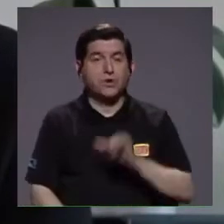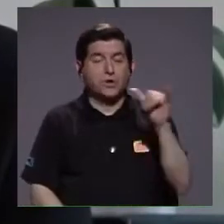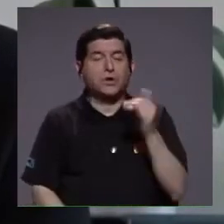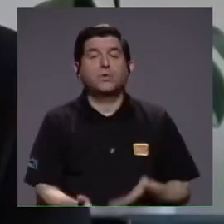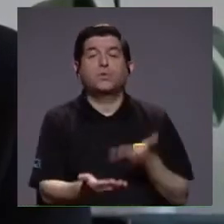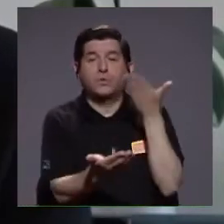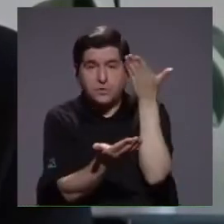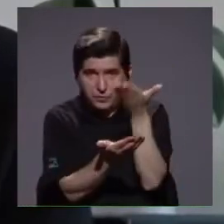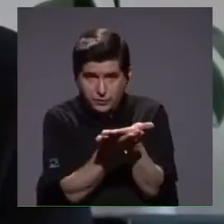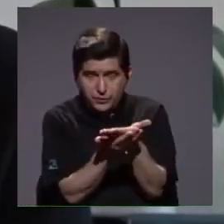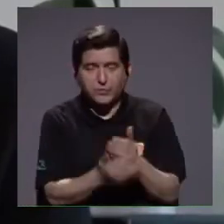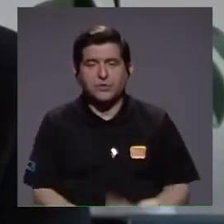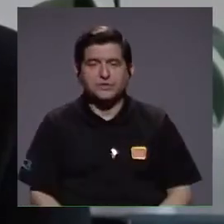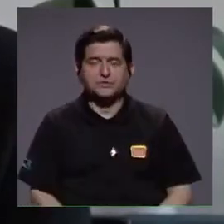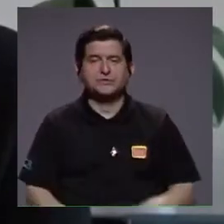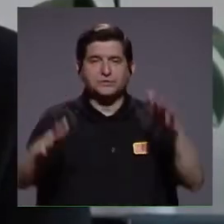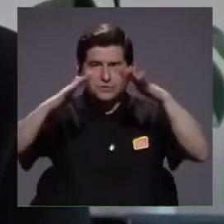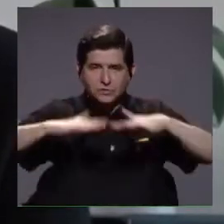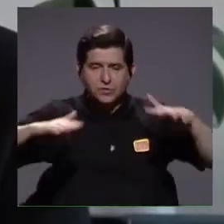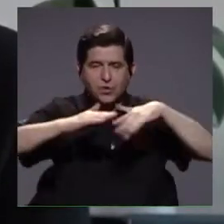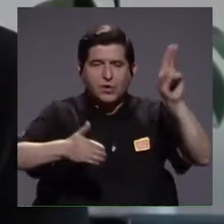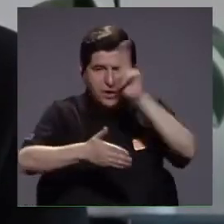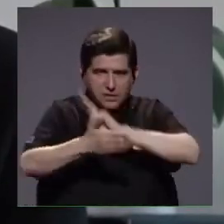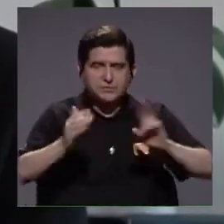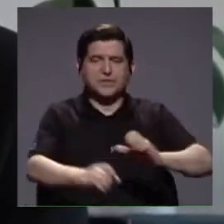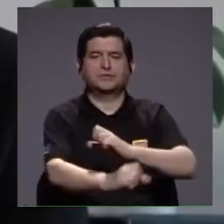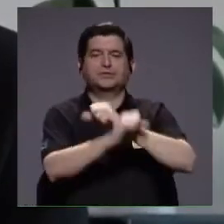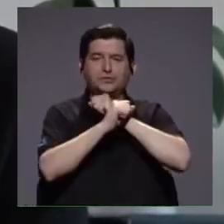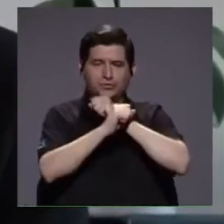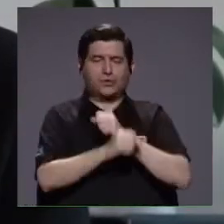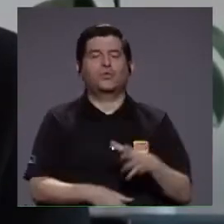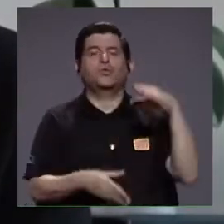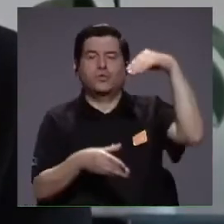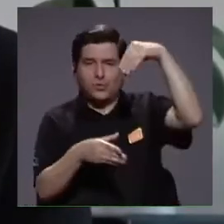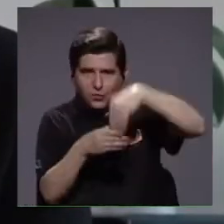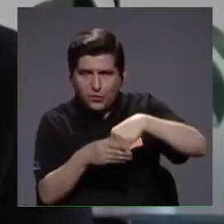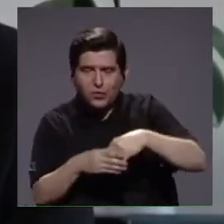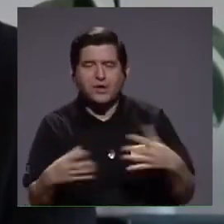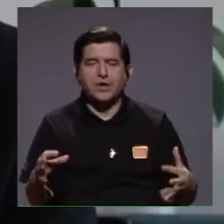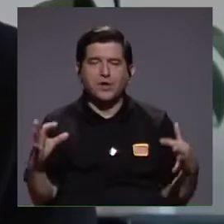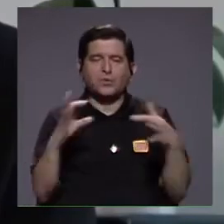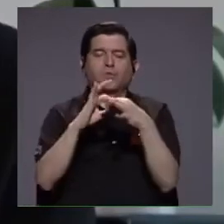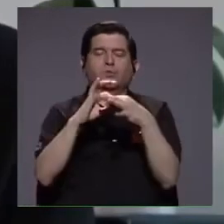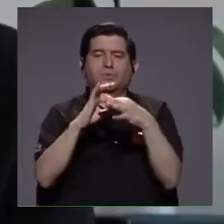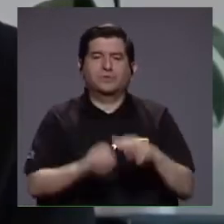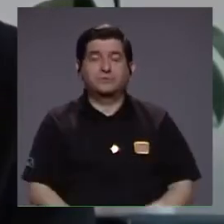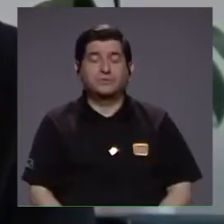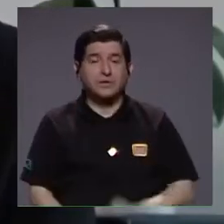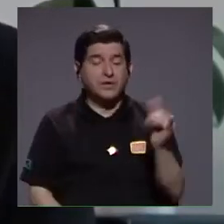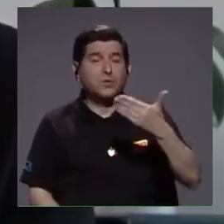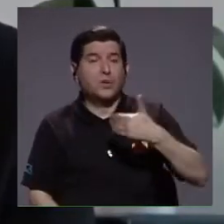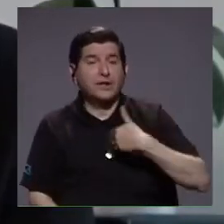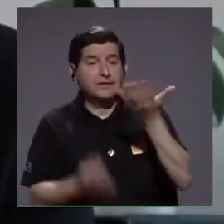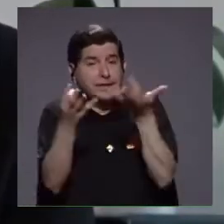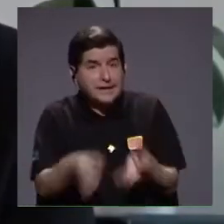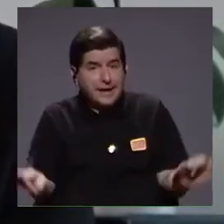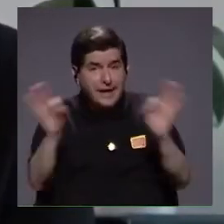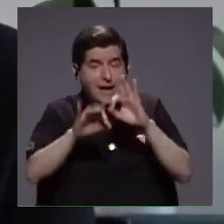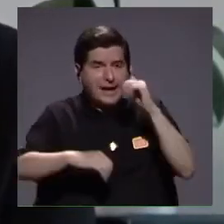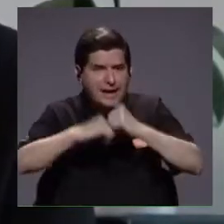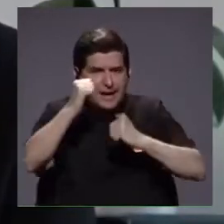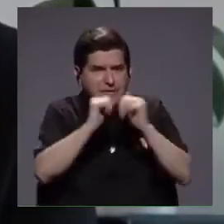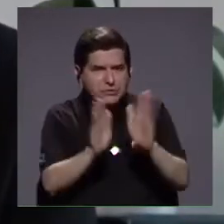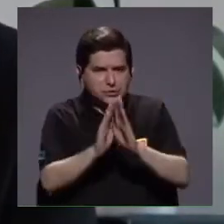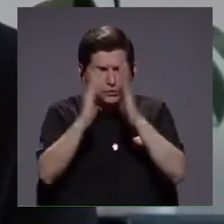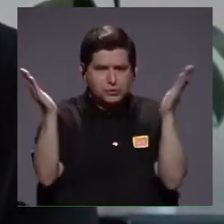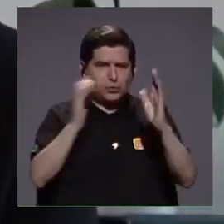vida. También proponemos crear espacios universitarios seguros, inclusivos y armoniosos, y tener muy importante